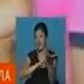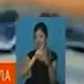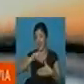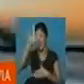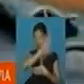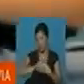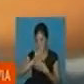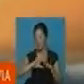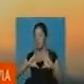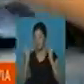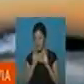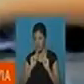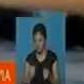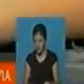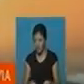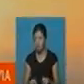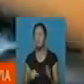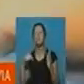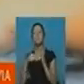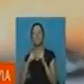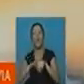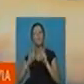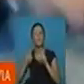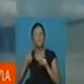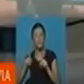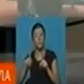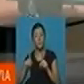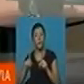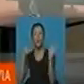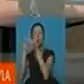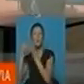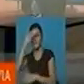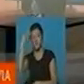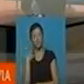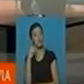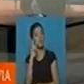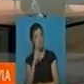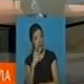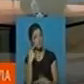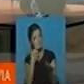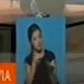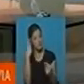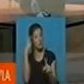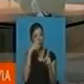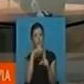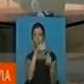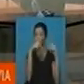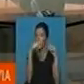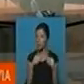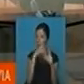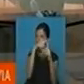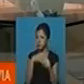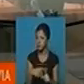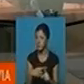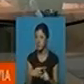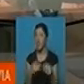nivel internacional, y por otro lado, los organismos internacionales le dan el visto bueno a los números, las publicaciones que suelen ser muy censoras de